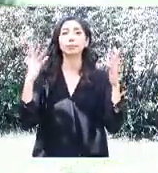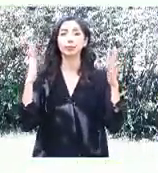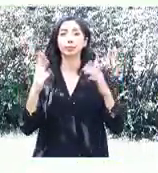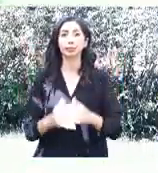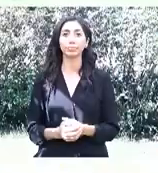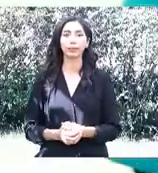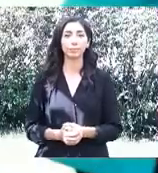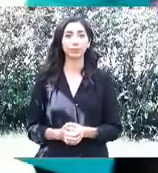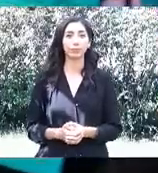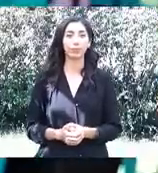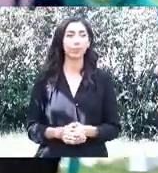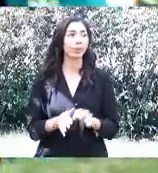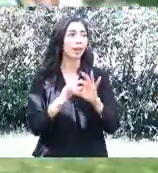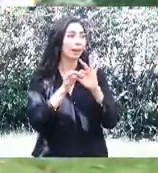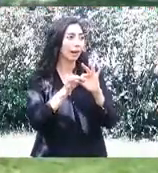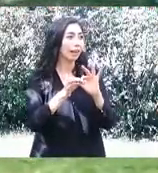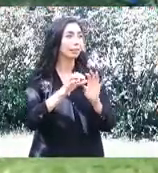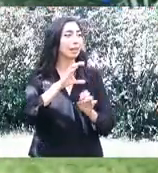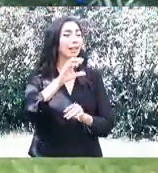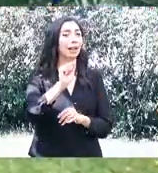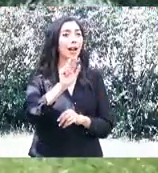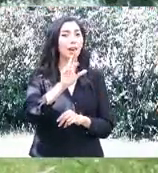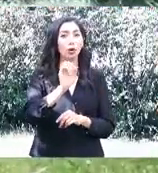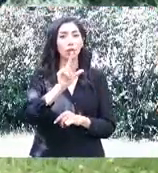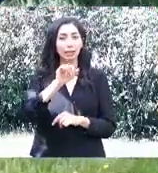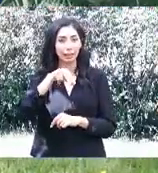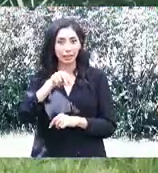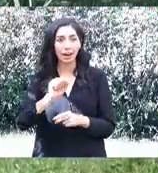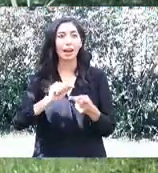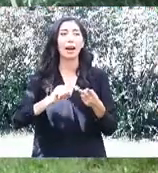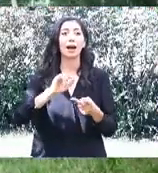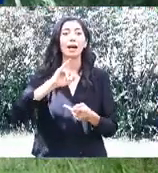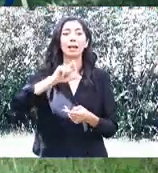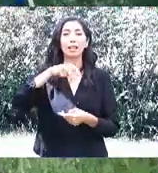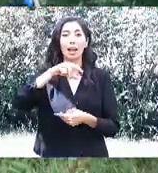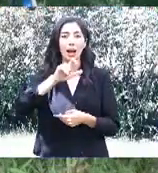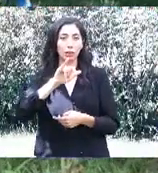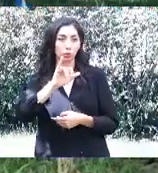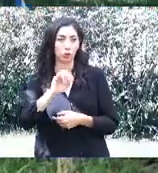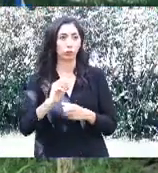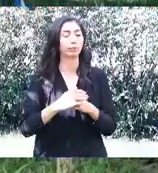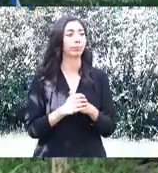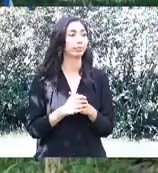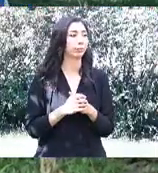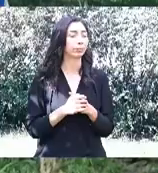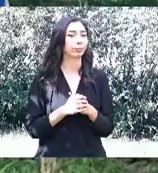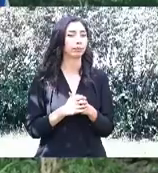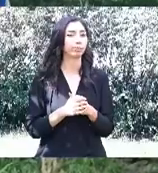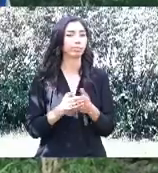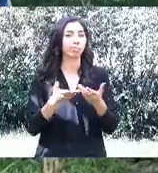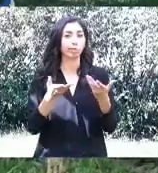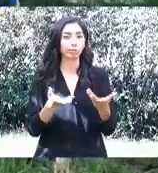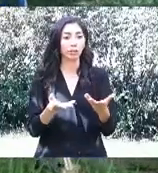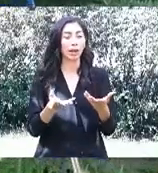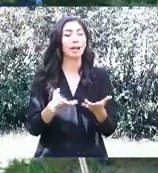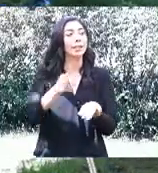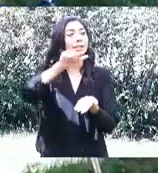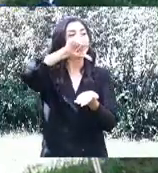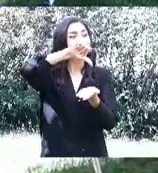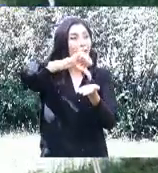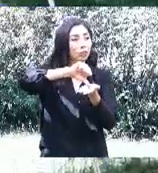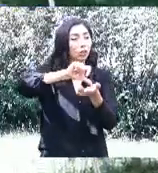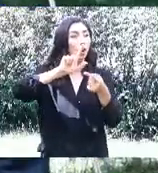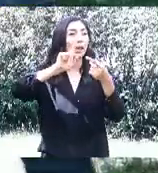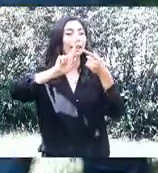natural gracias Carolina gracias Ignacio por esas palabras entre los espacios que conforman el centro interactivo de